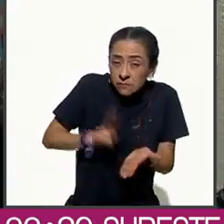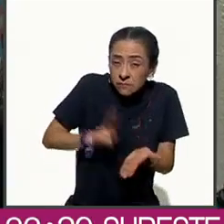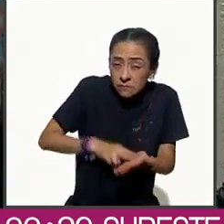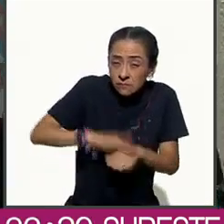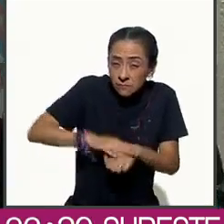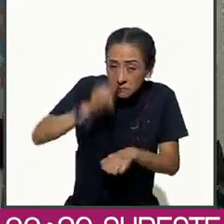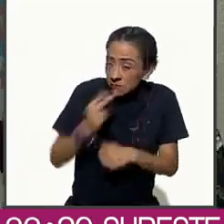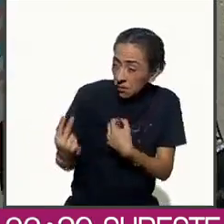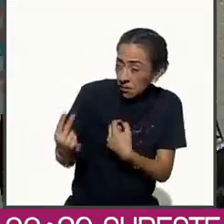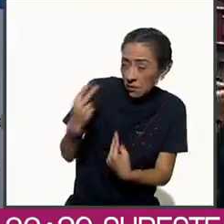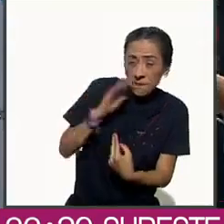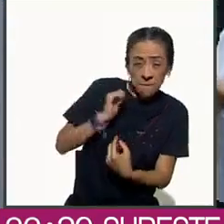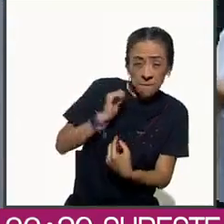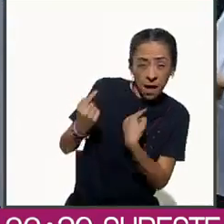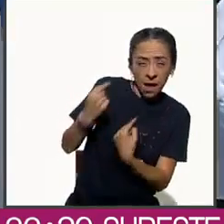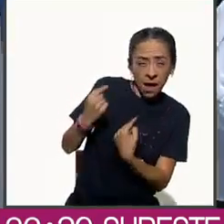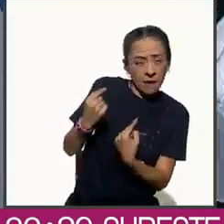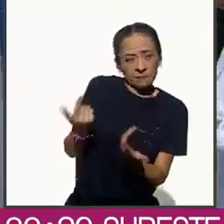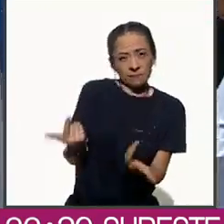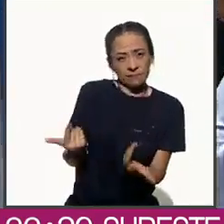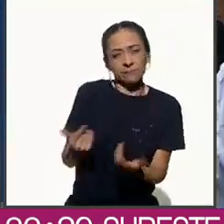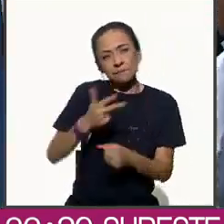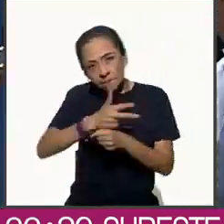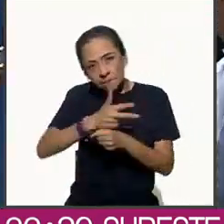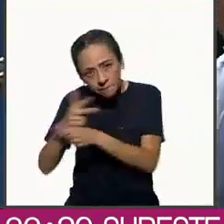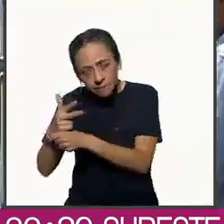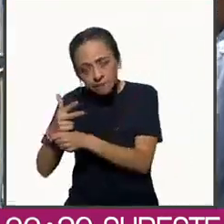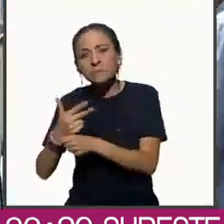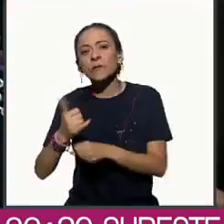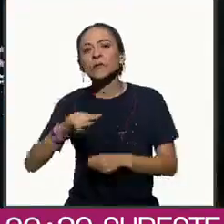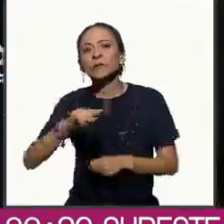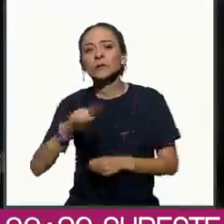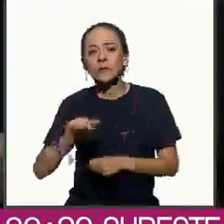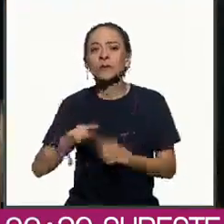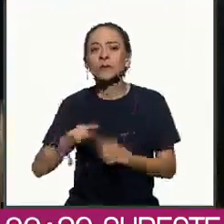de Genaro González y Yuyin Pasol, 11 Noticias, Nictejá Germán.